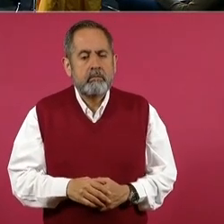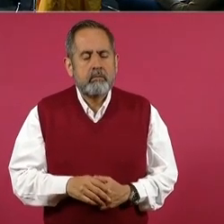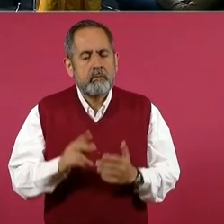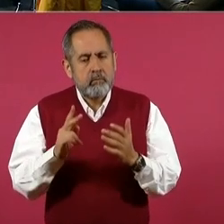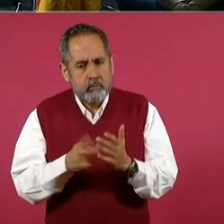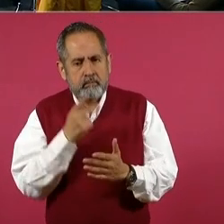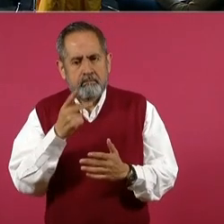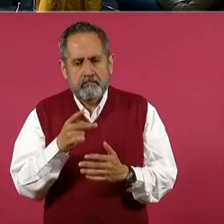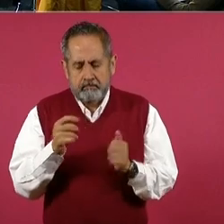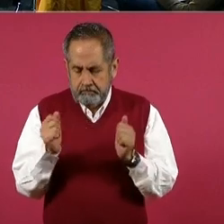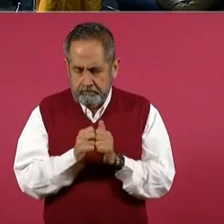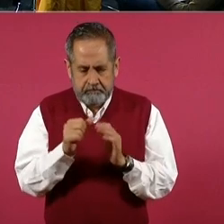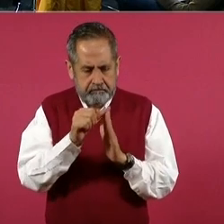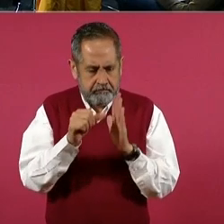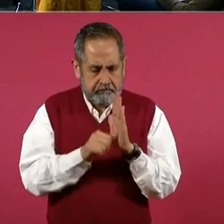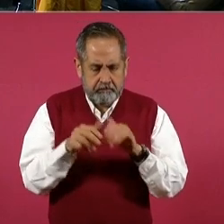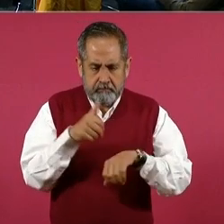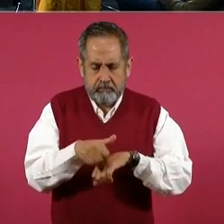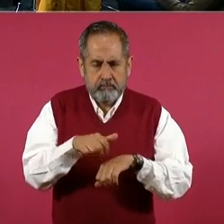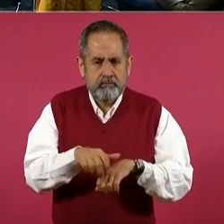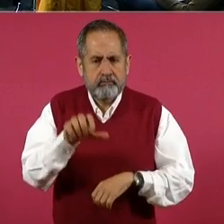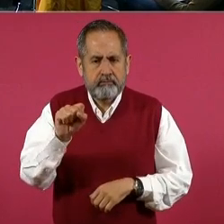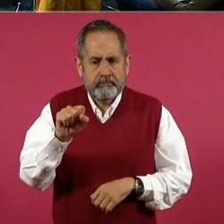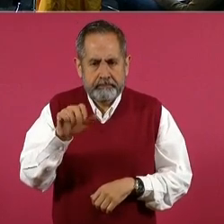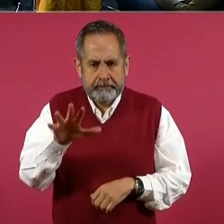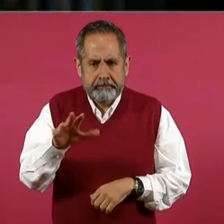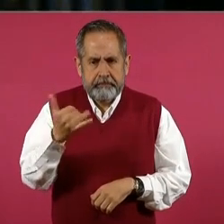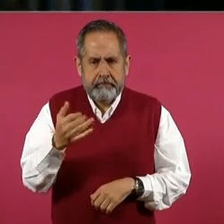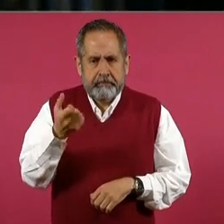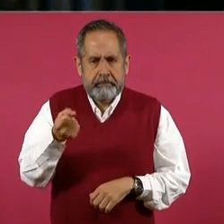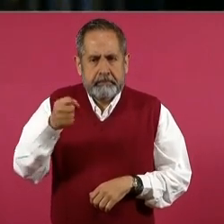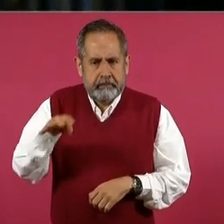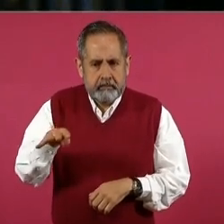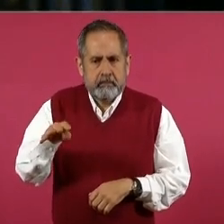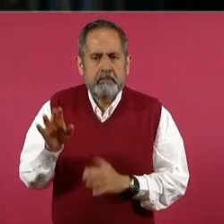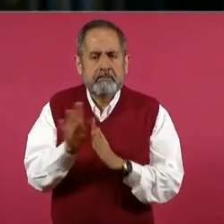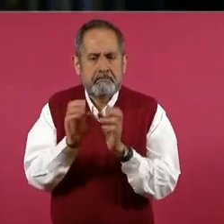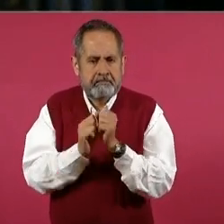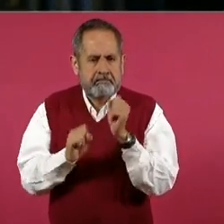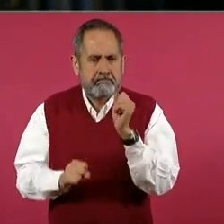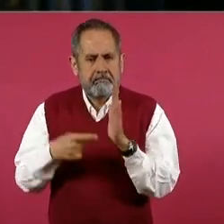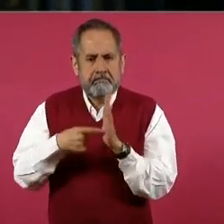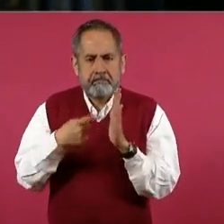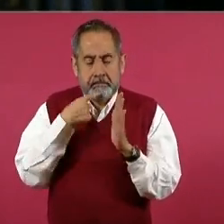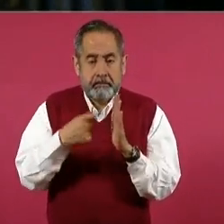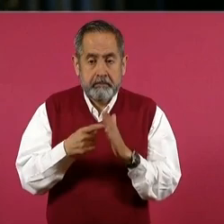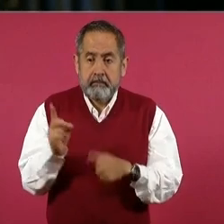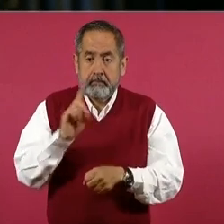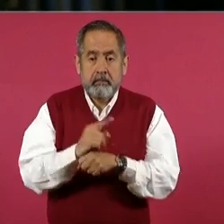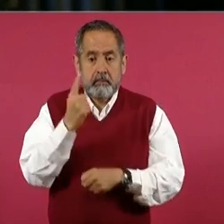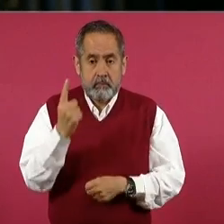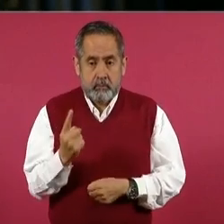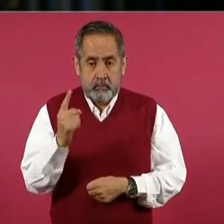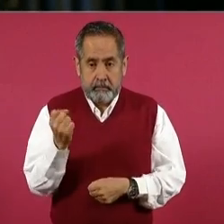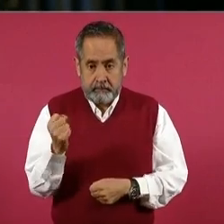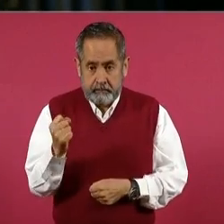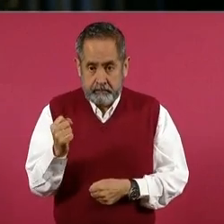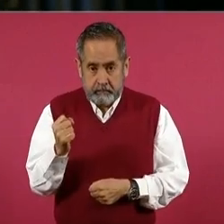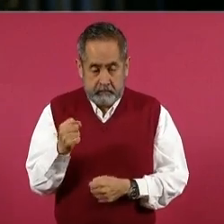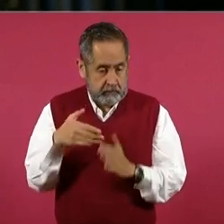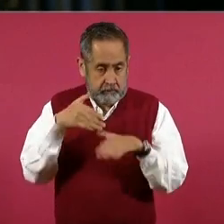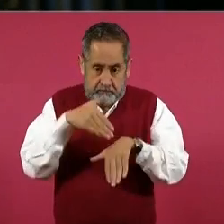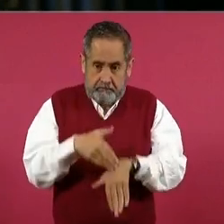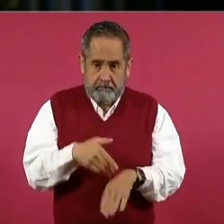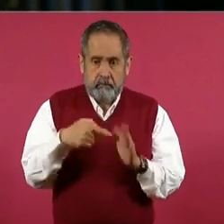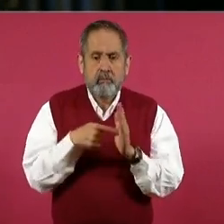no me equivoco, con base en el artículo 65 y 69 constitucional, que el 1 de septiembre, en estricto